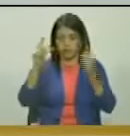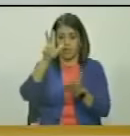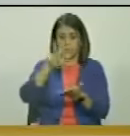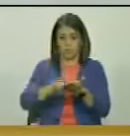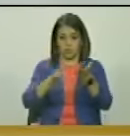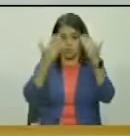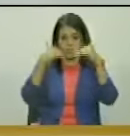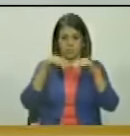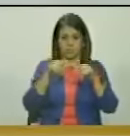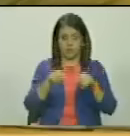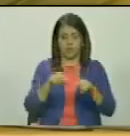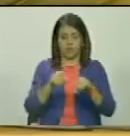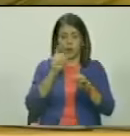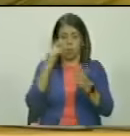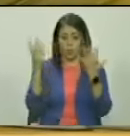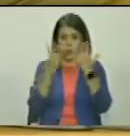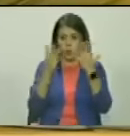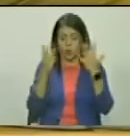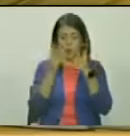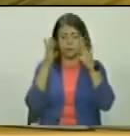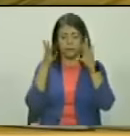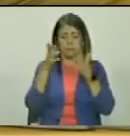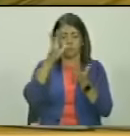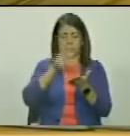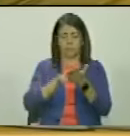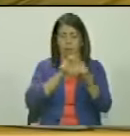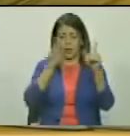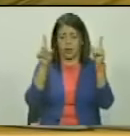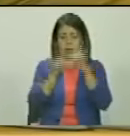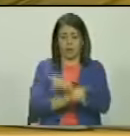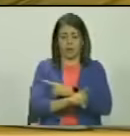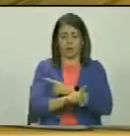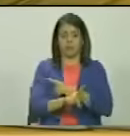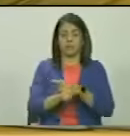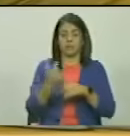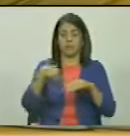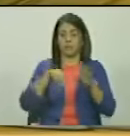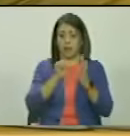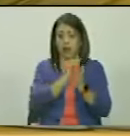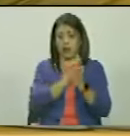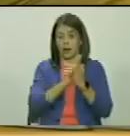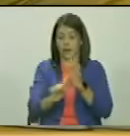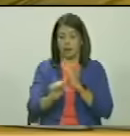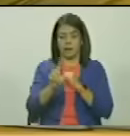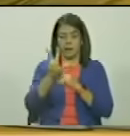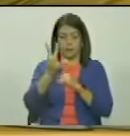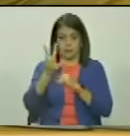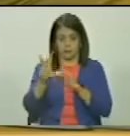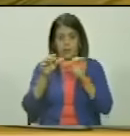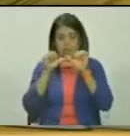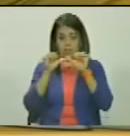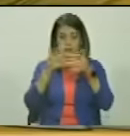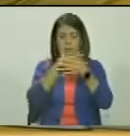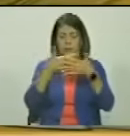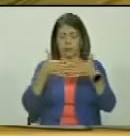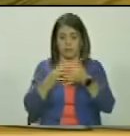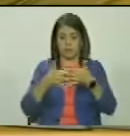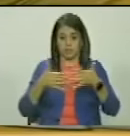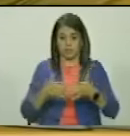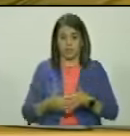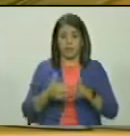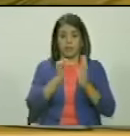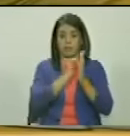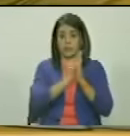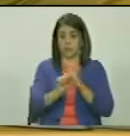aprobado siguiente octavo se sugiere aprobar sin modificación el contenido del artículo 3 quedando redactado en los siguientes